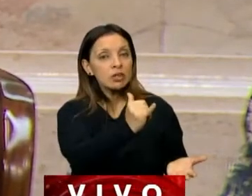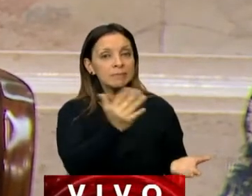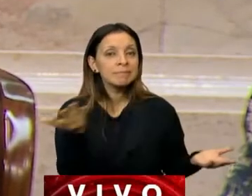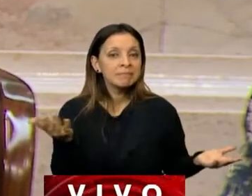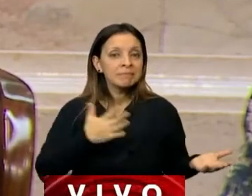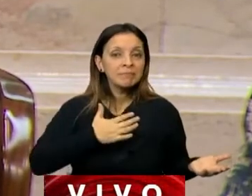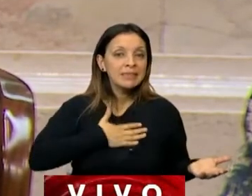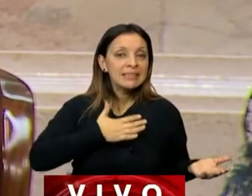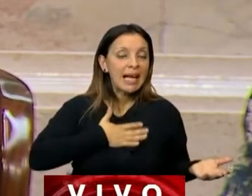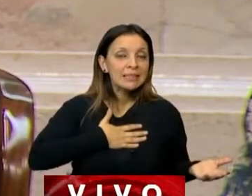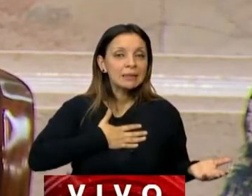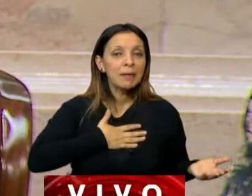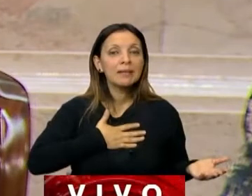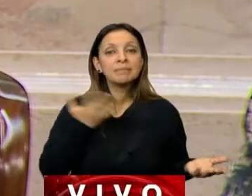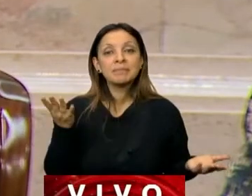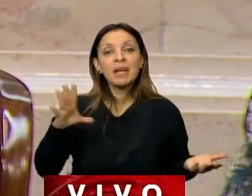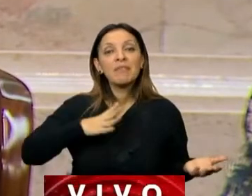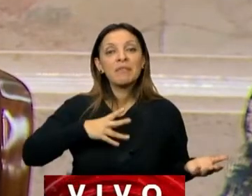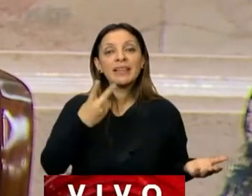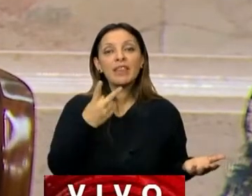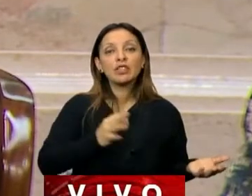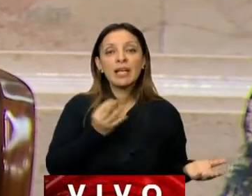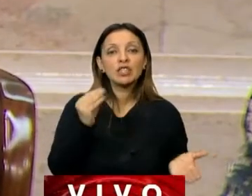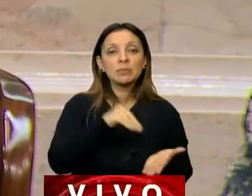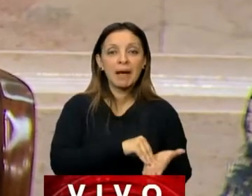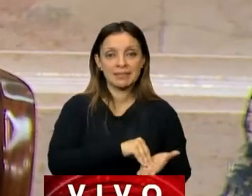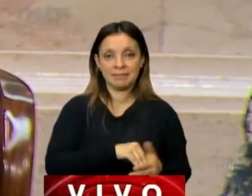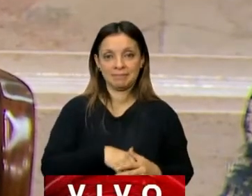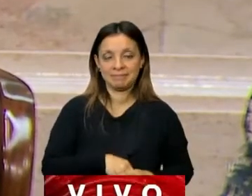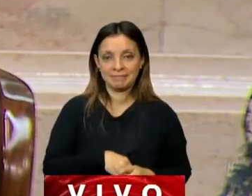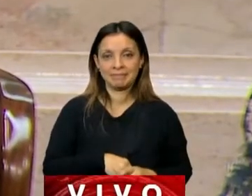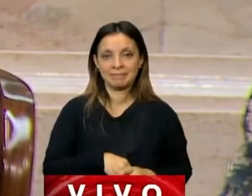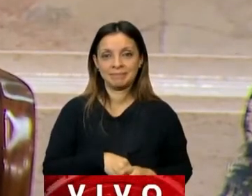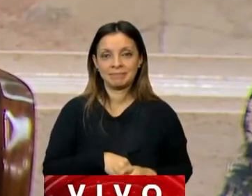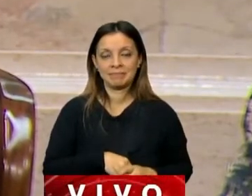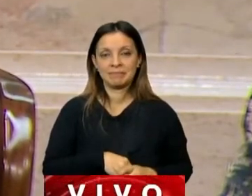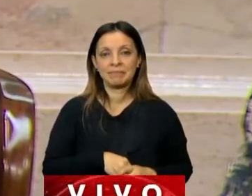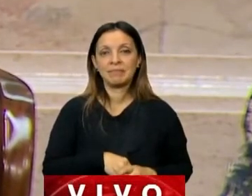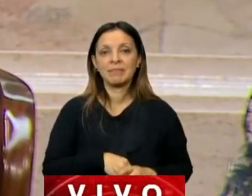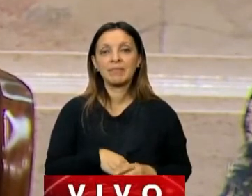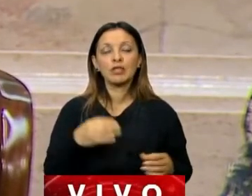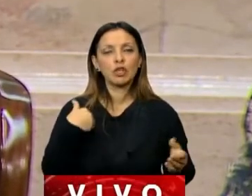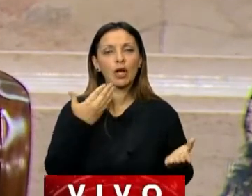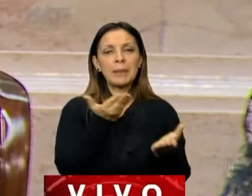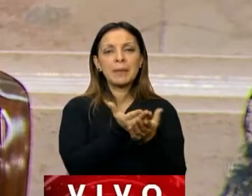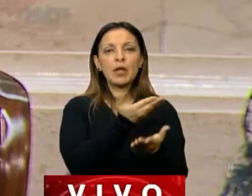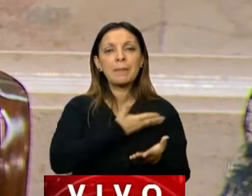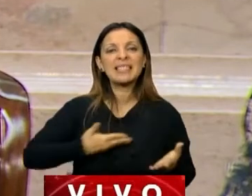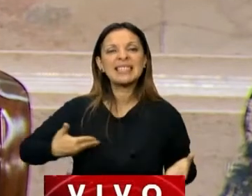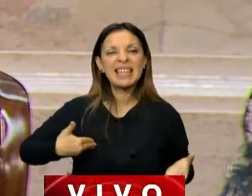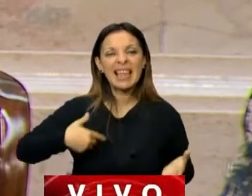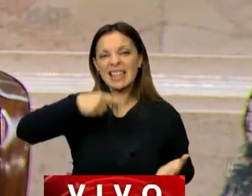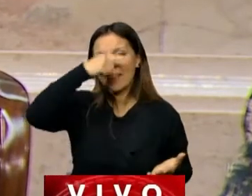al oficialismo y a los argentinos que todavía quedan 2 años más de kirchnerismo. Y le voy a pedir al presidente de la